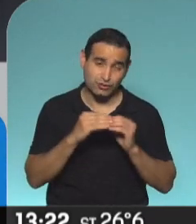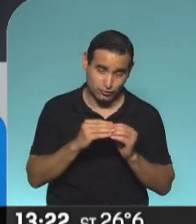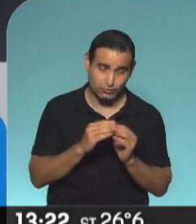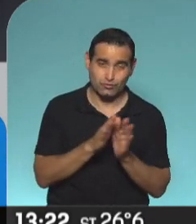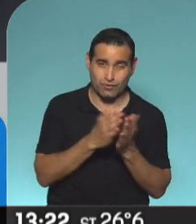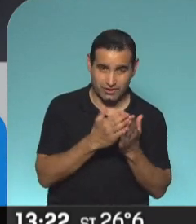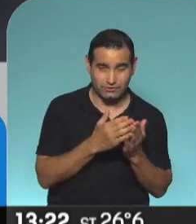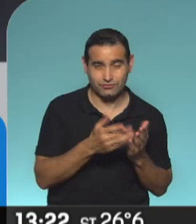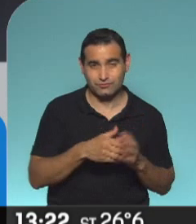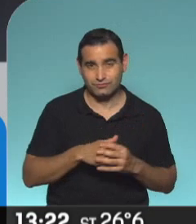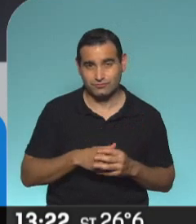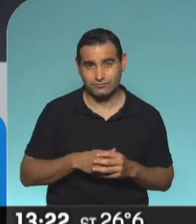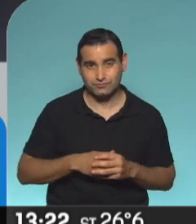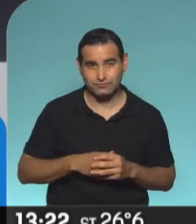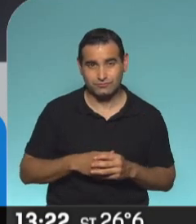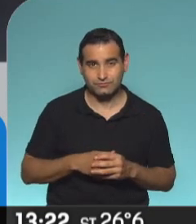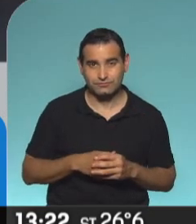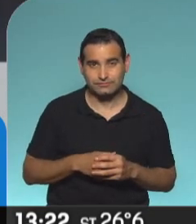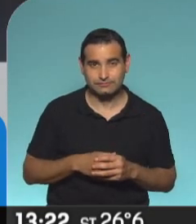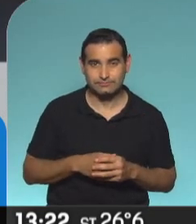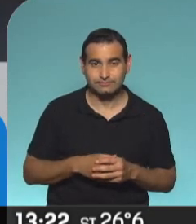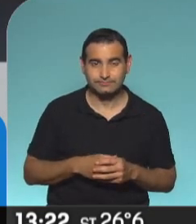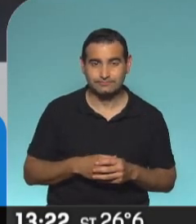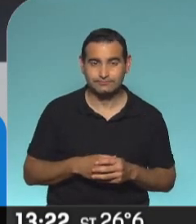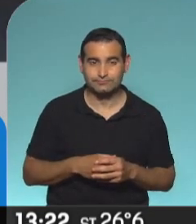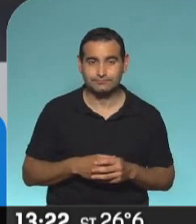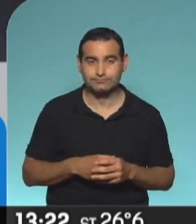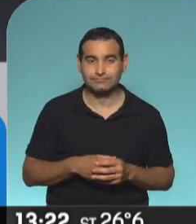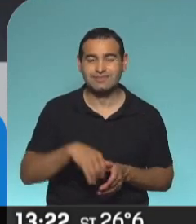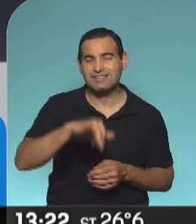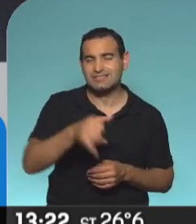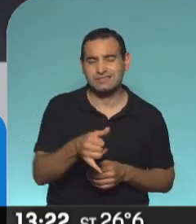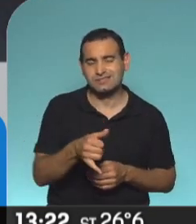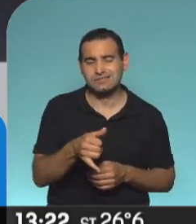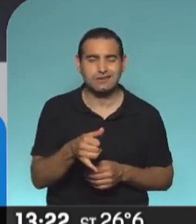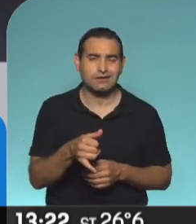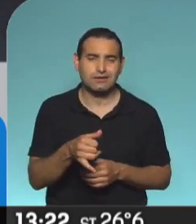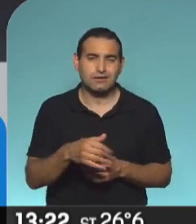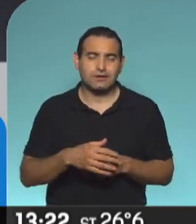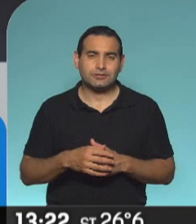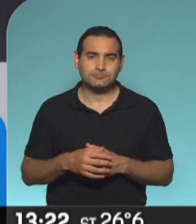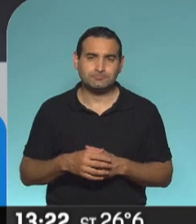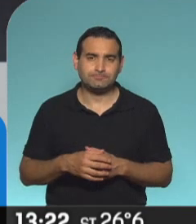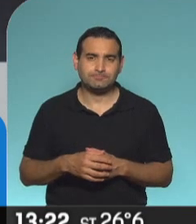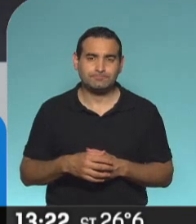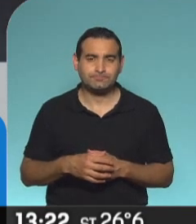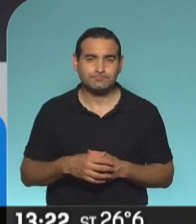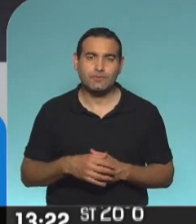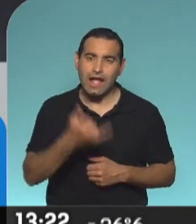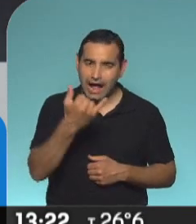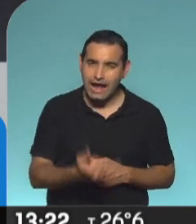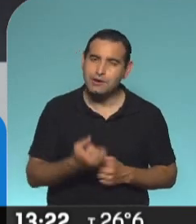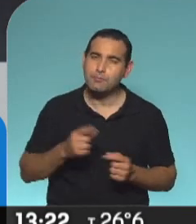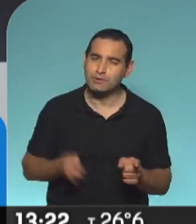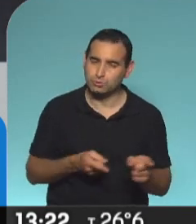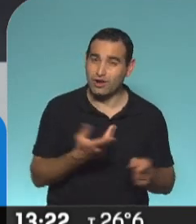derivadas de los cuadernos. Sí, a ver, yo creo que eso no se puede desenmarcar de la feroz persecución judicial que